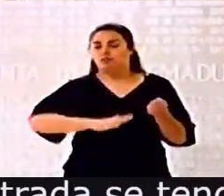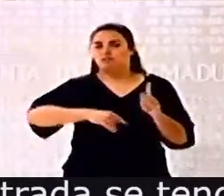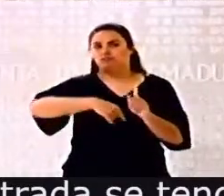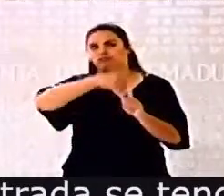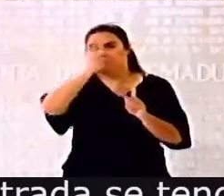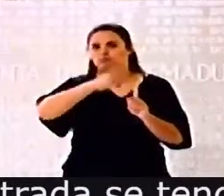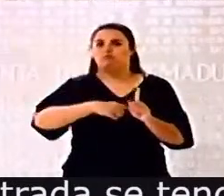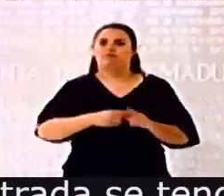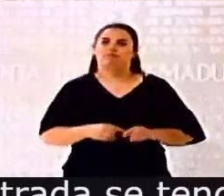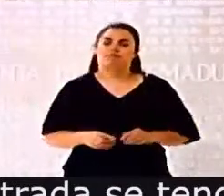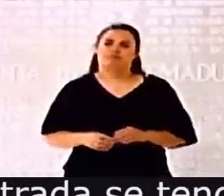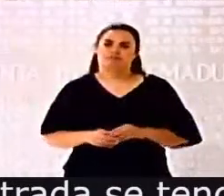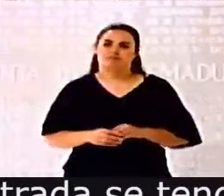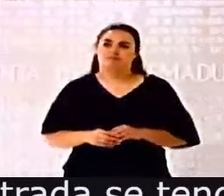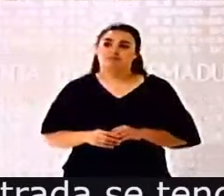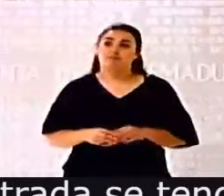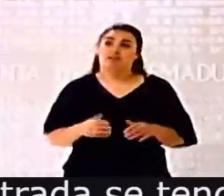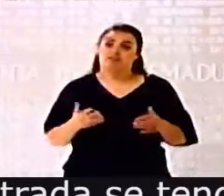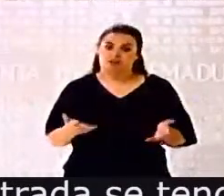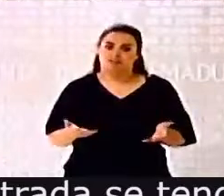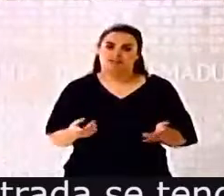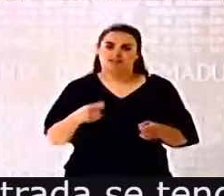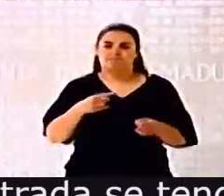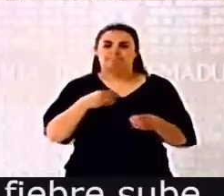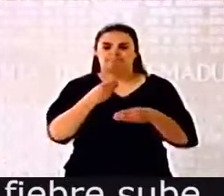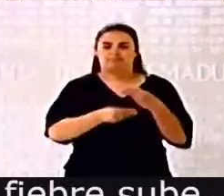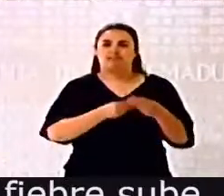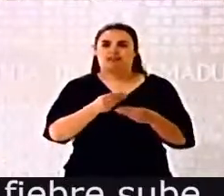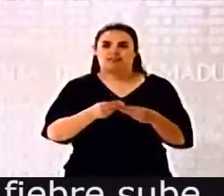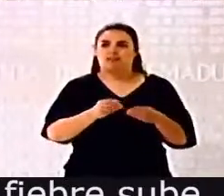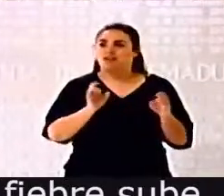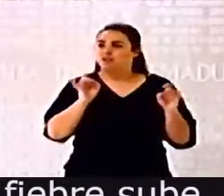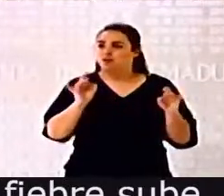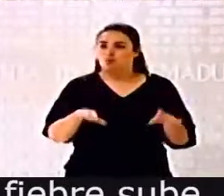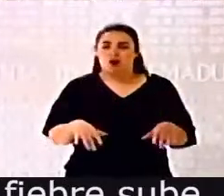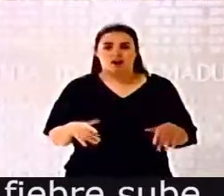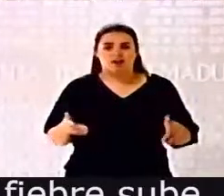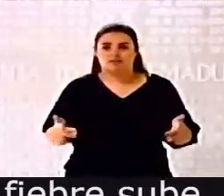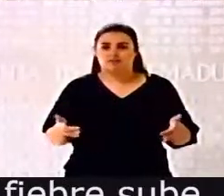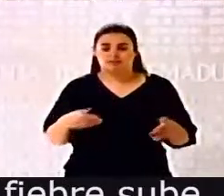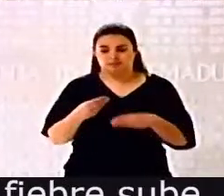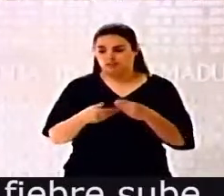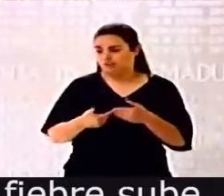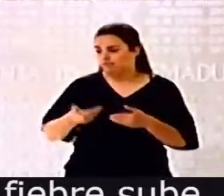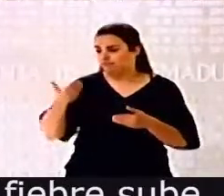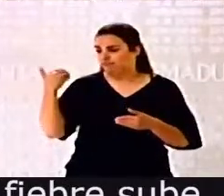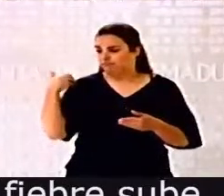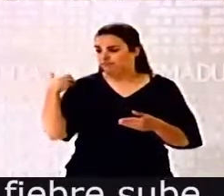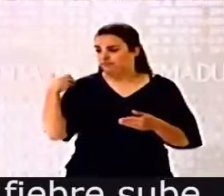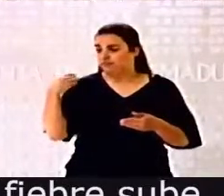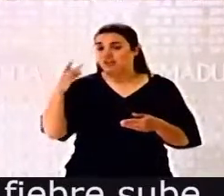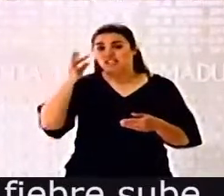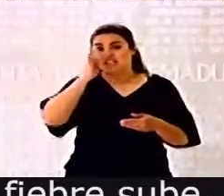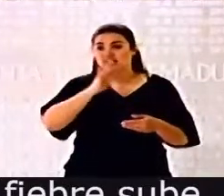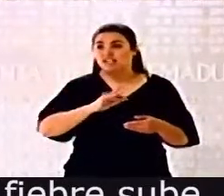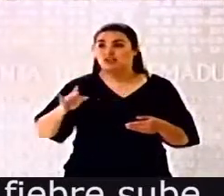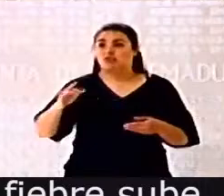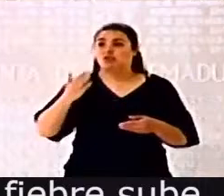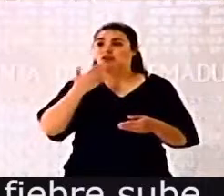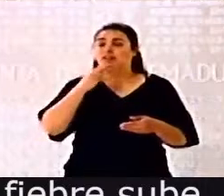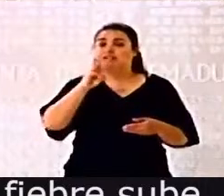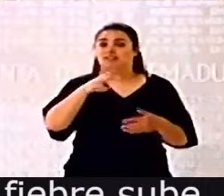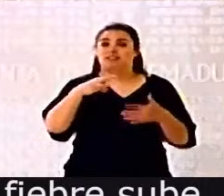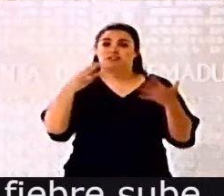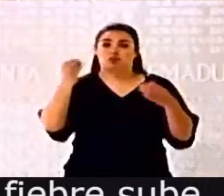sube. Que entonces se realizará lo mismo que se viene realizando con los niños que tienen más de